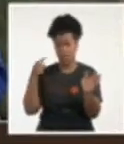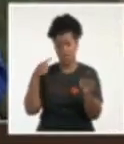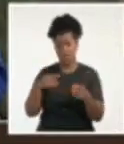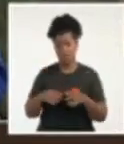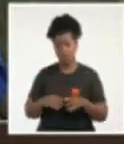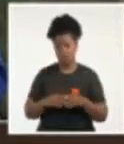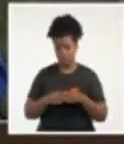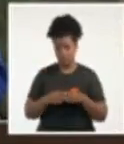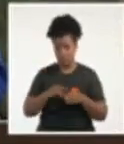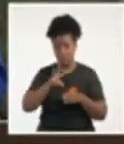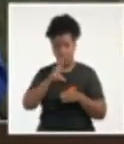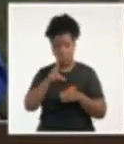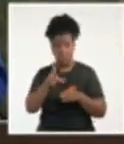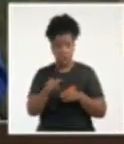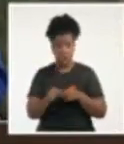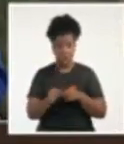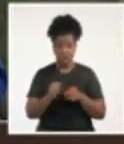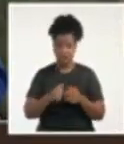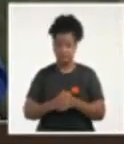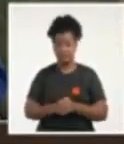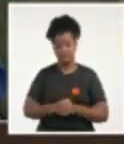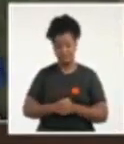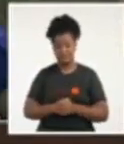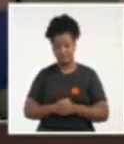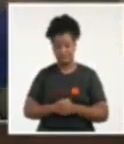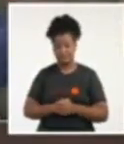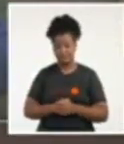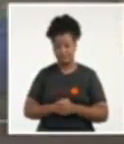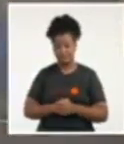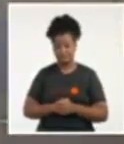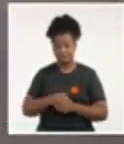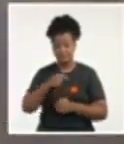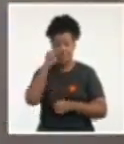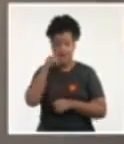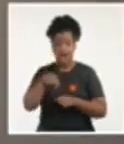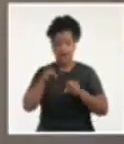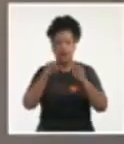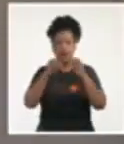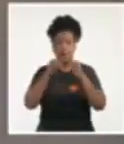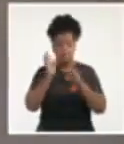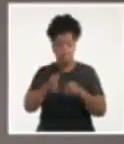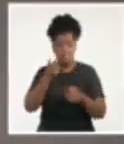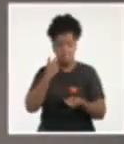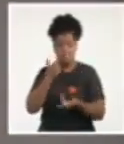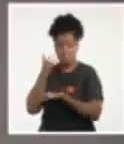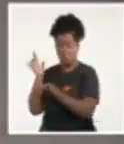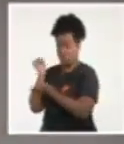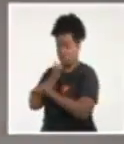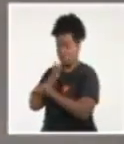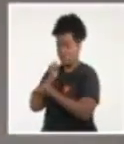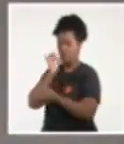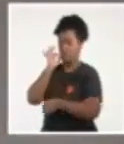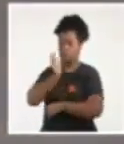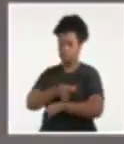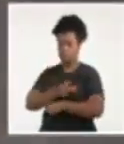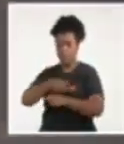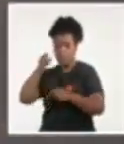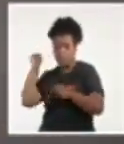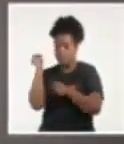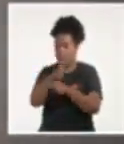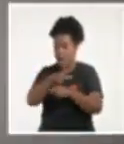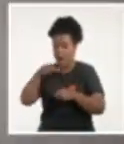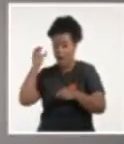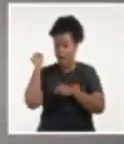Delincuente. Ya hoy están las campañas centristas de los que quieren quedar bien con Dios y con el diablo, de los que hasta en